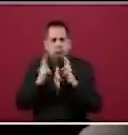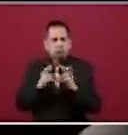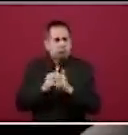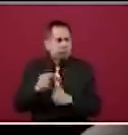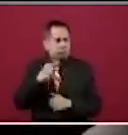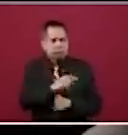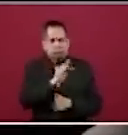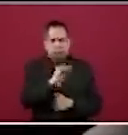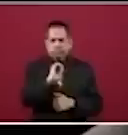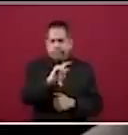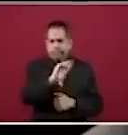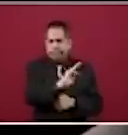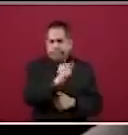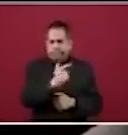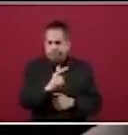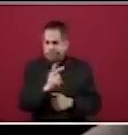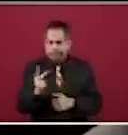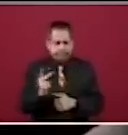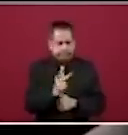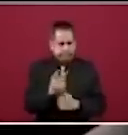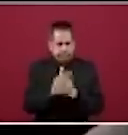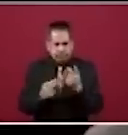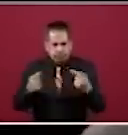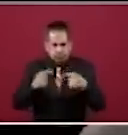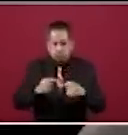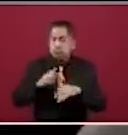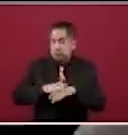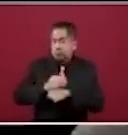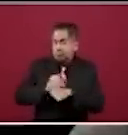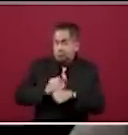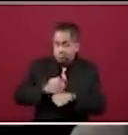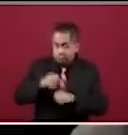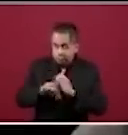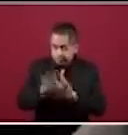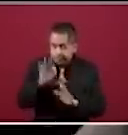fiscal general de la República, que ya hay más investigaciones